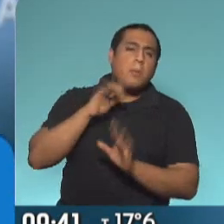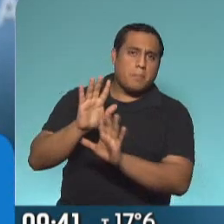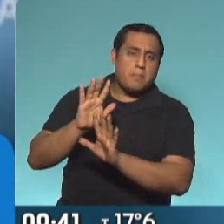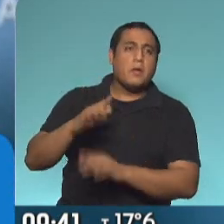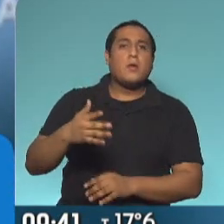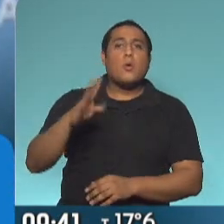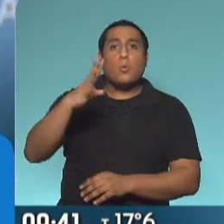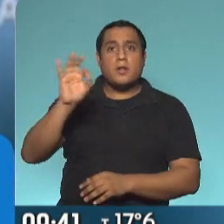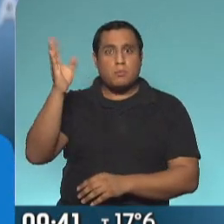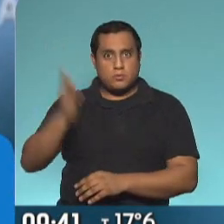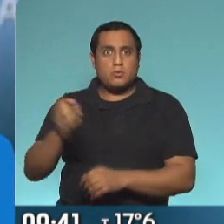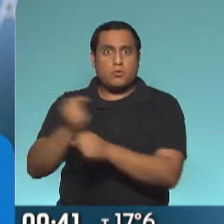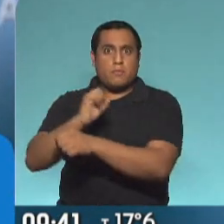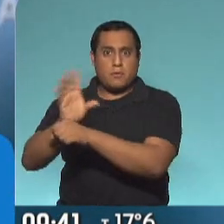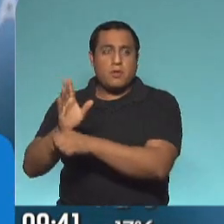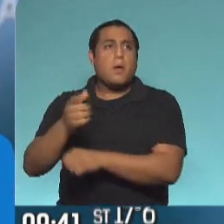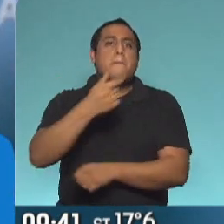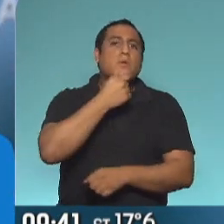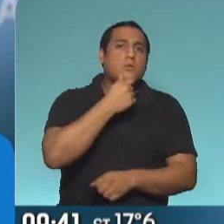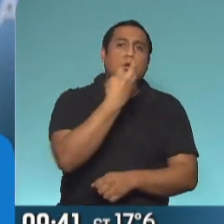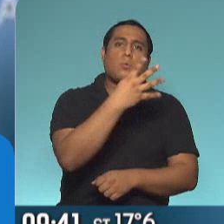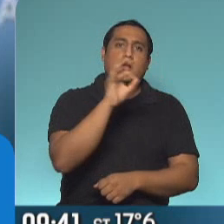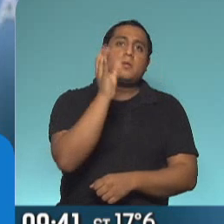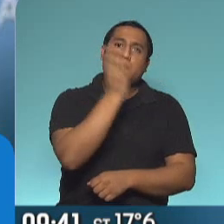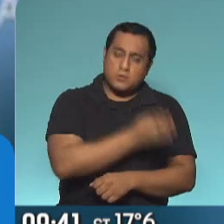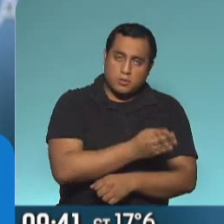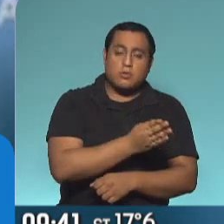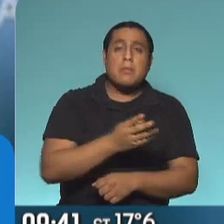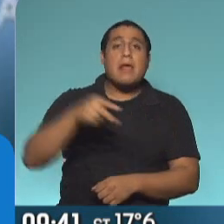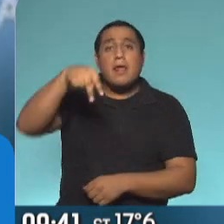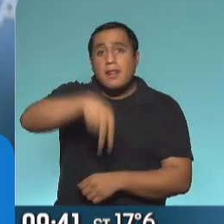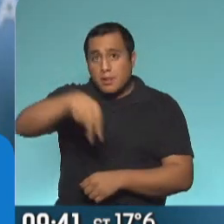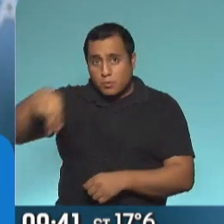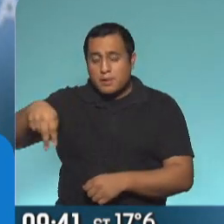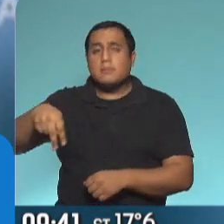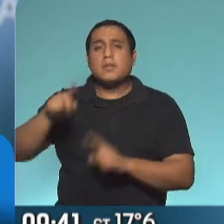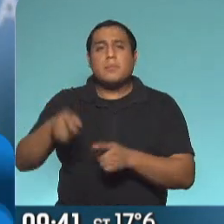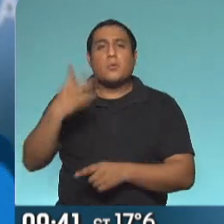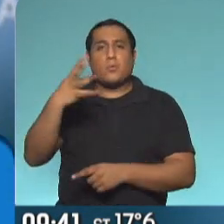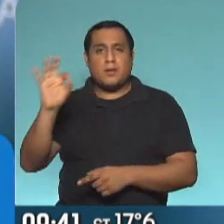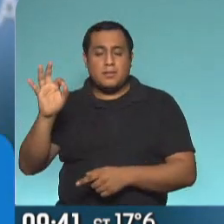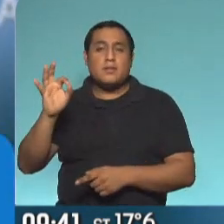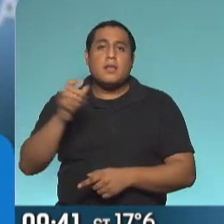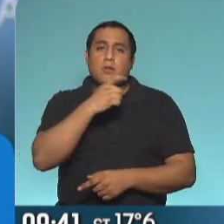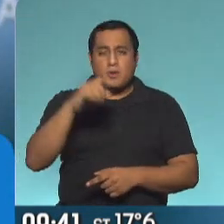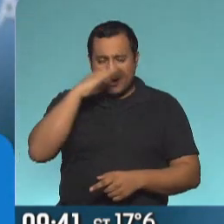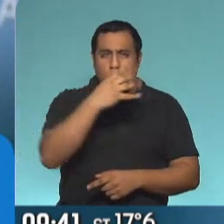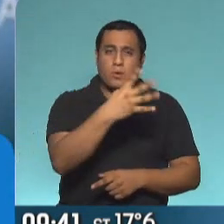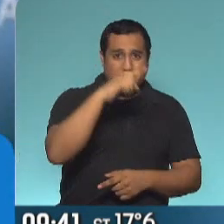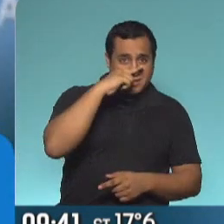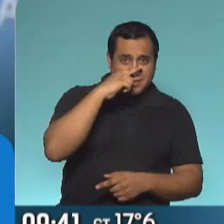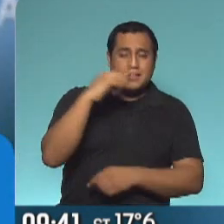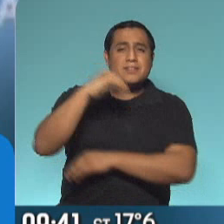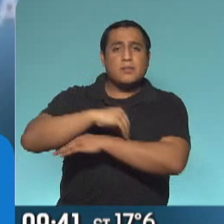40 por ciento de positividad mendoza con el 40 por ciento de positividad neuquén también 40 rionegro 47 y